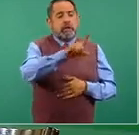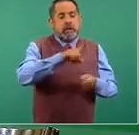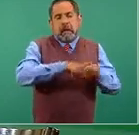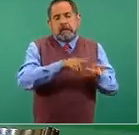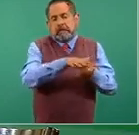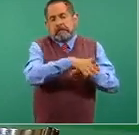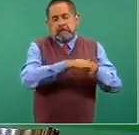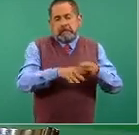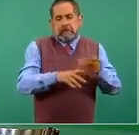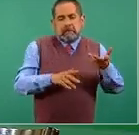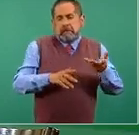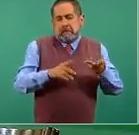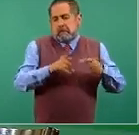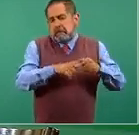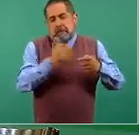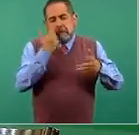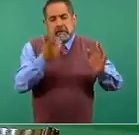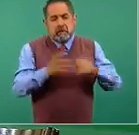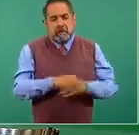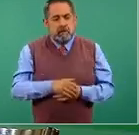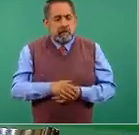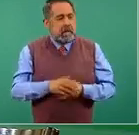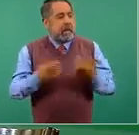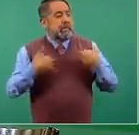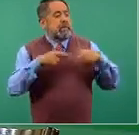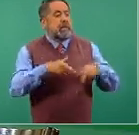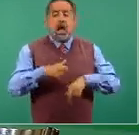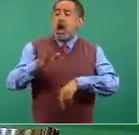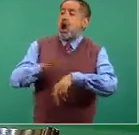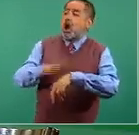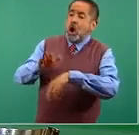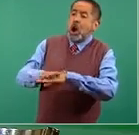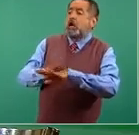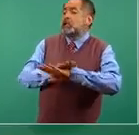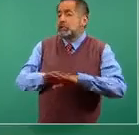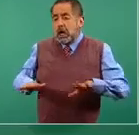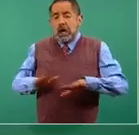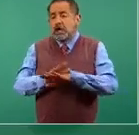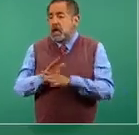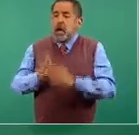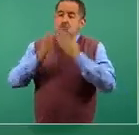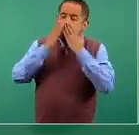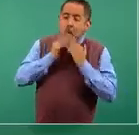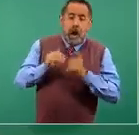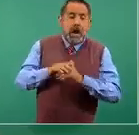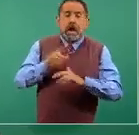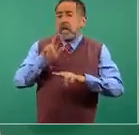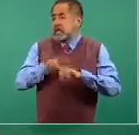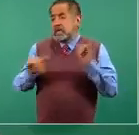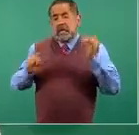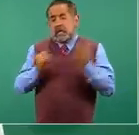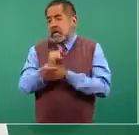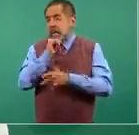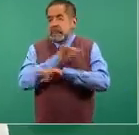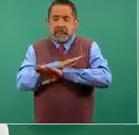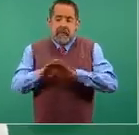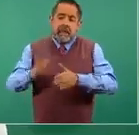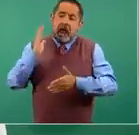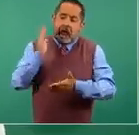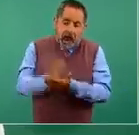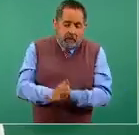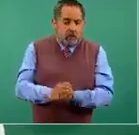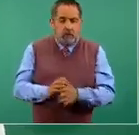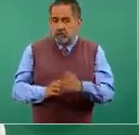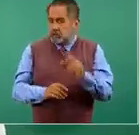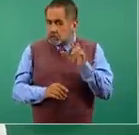local o alguien representante de una comunidad en forma local le dice que se han tomado decisiones de que se suspende